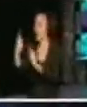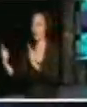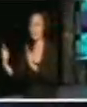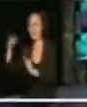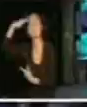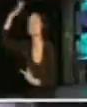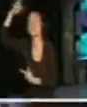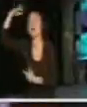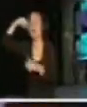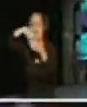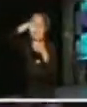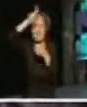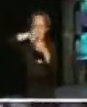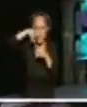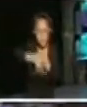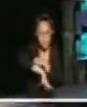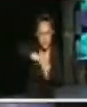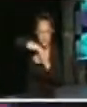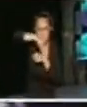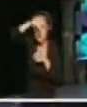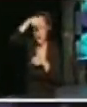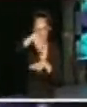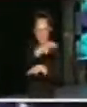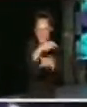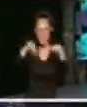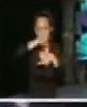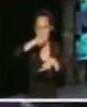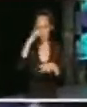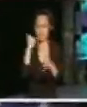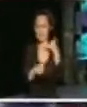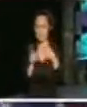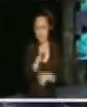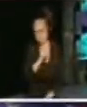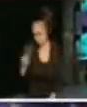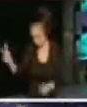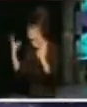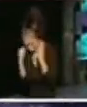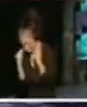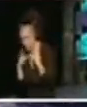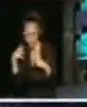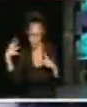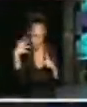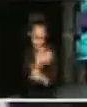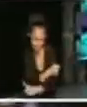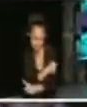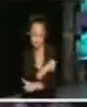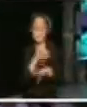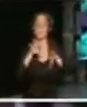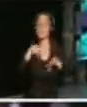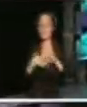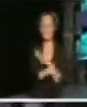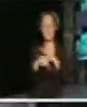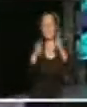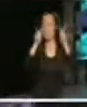nuestras islas y luego se tienen que ir con el rabo entre las piernas cuando no encuentran nada. El caso es que este tema resume las ilusiones